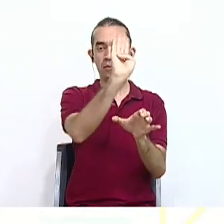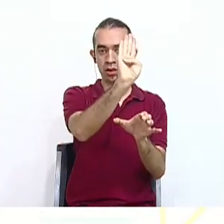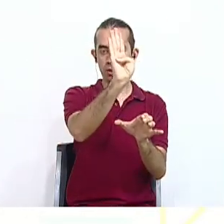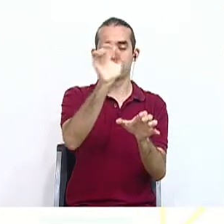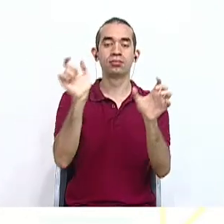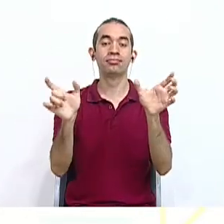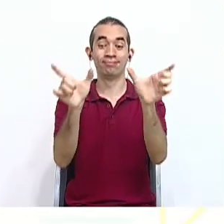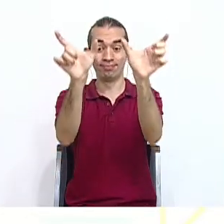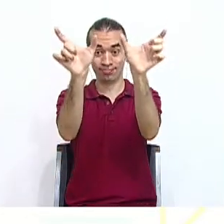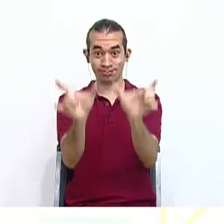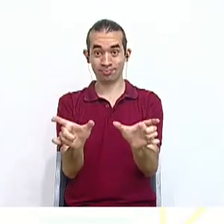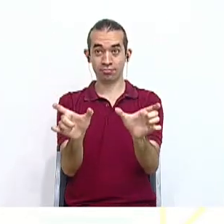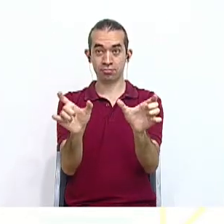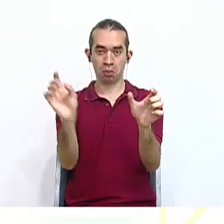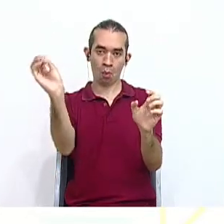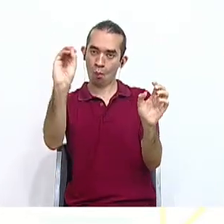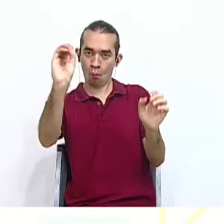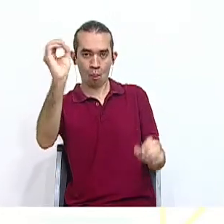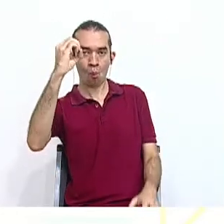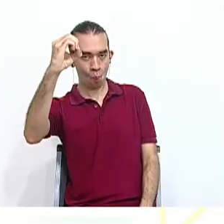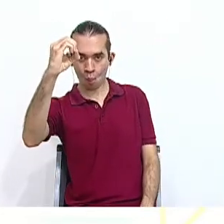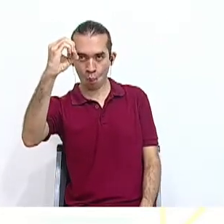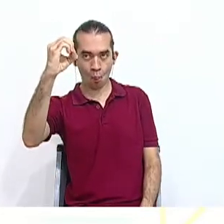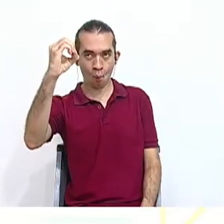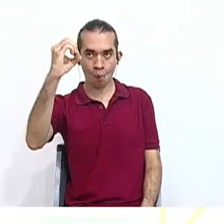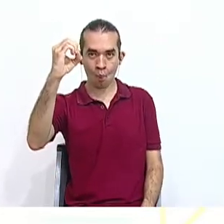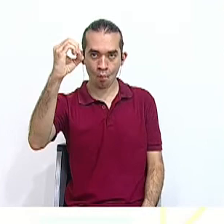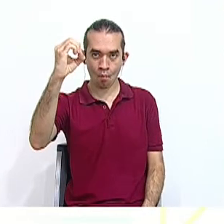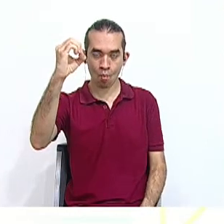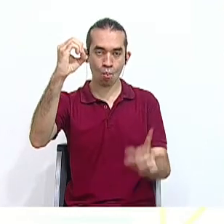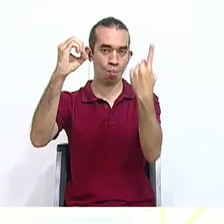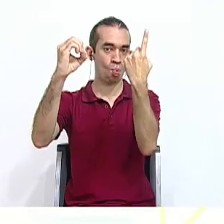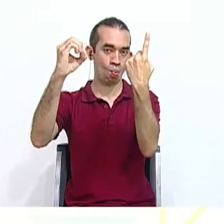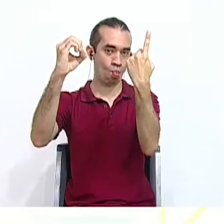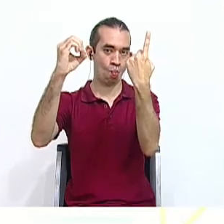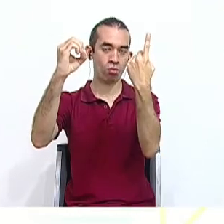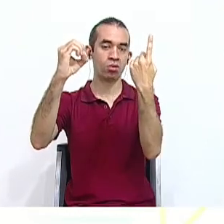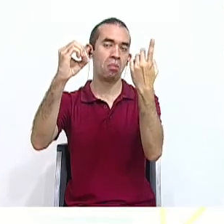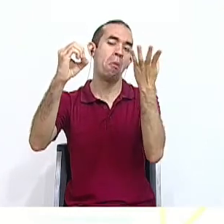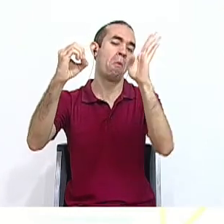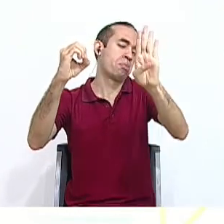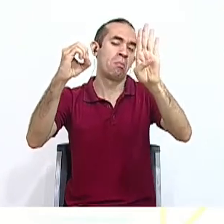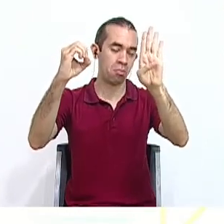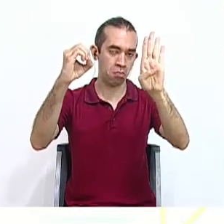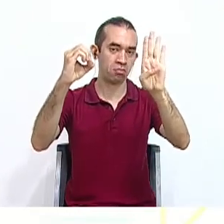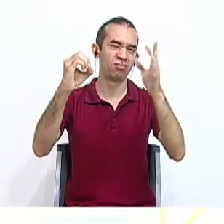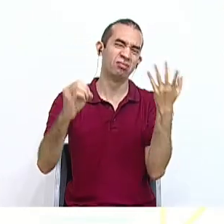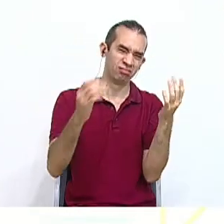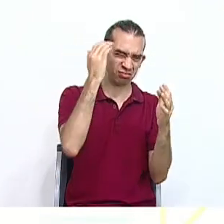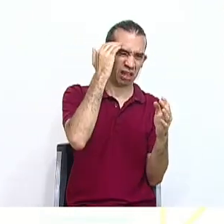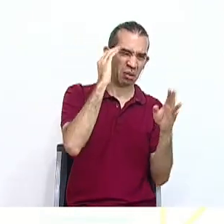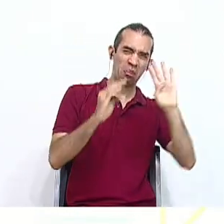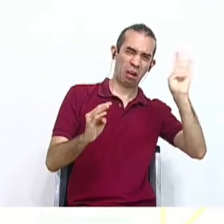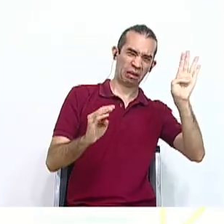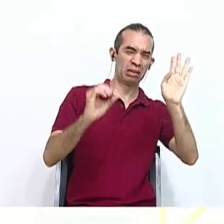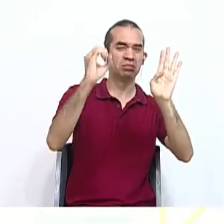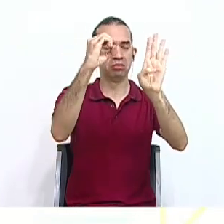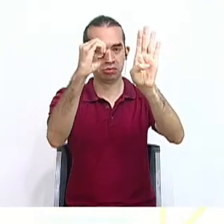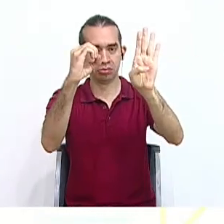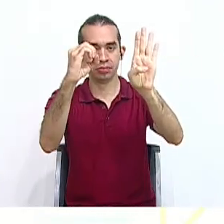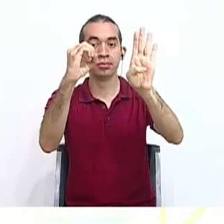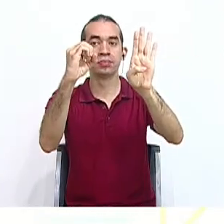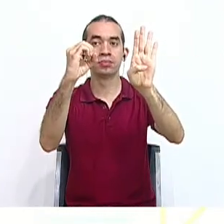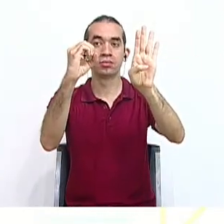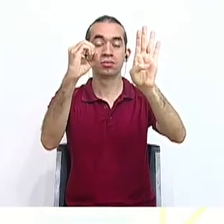Entonces, cuando no ha transcurrido ninguna generación, hemos puesto una bacteria que le hemos puesto B. B bacterias tenemos. Cuando transcurre